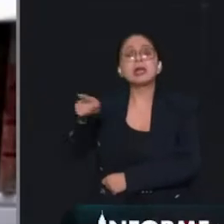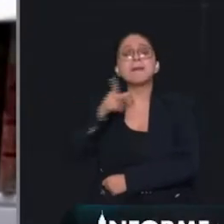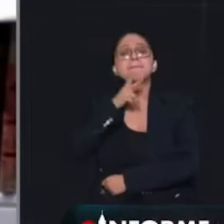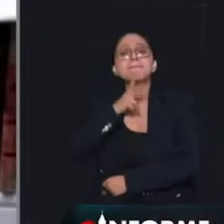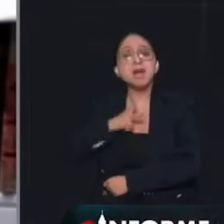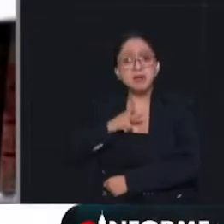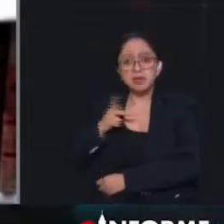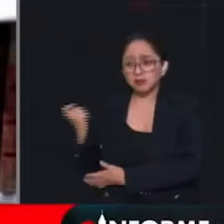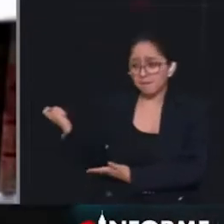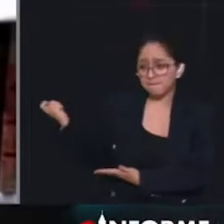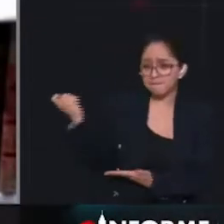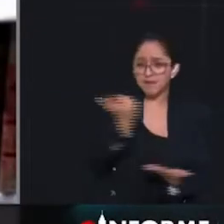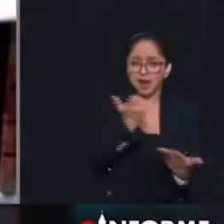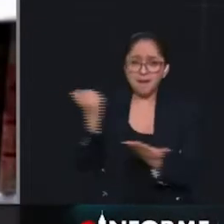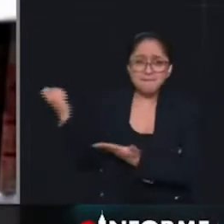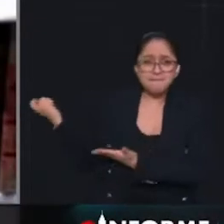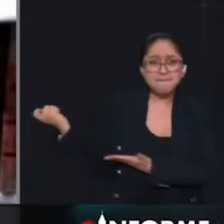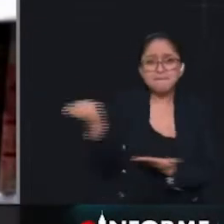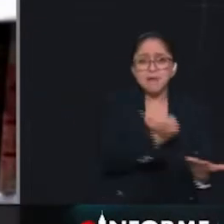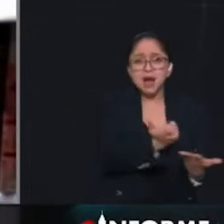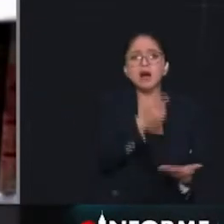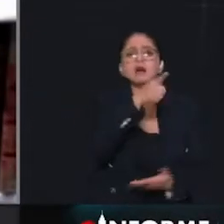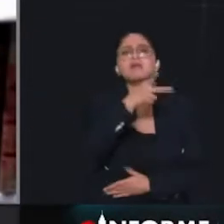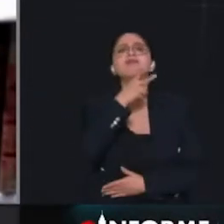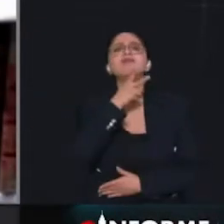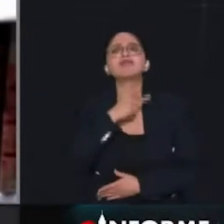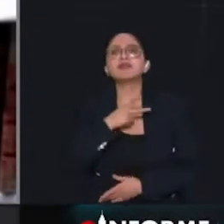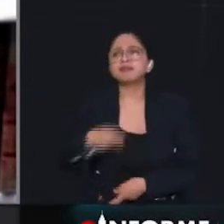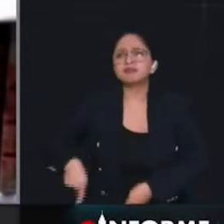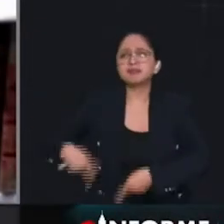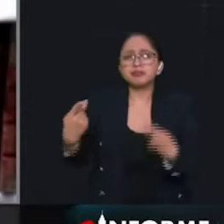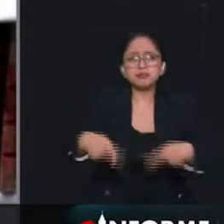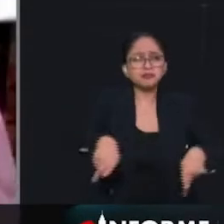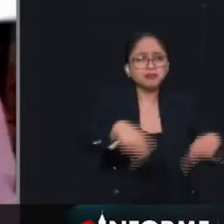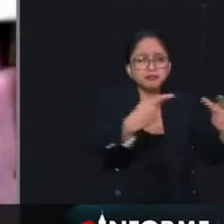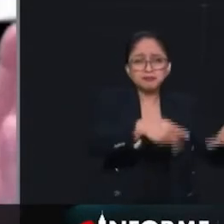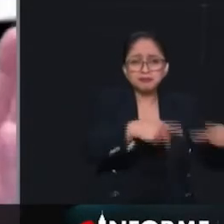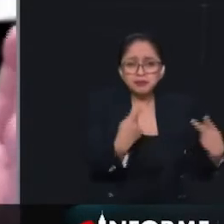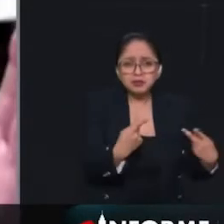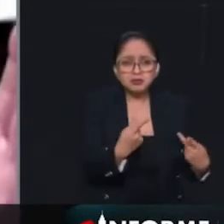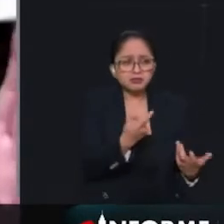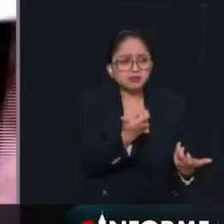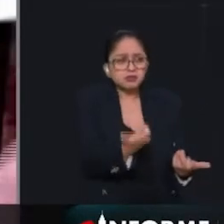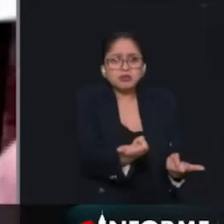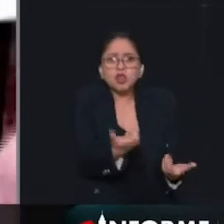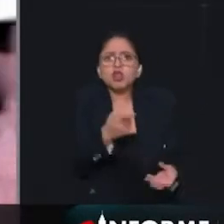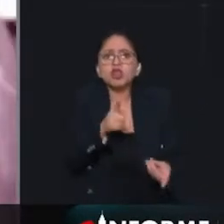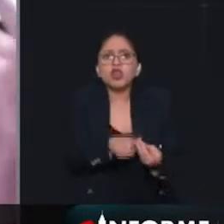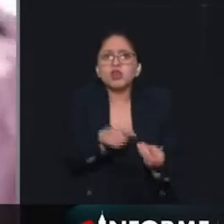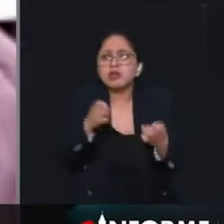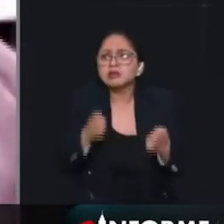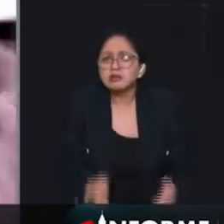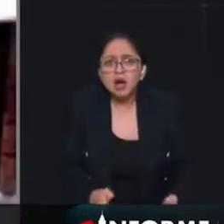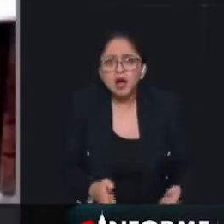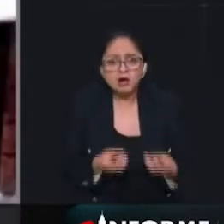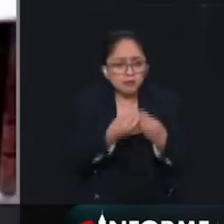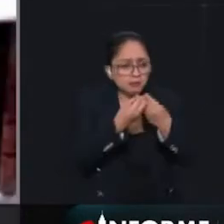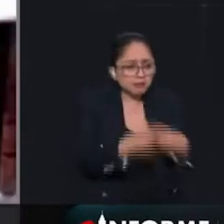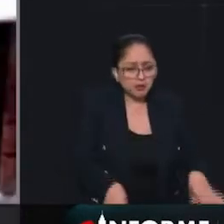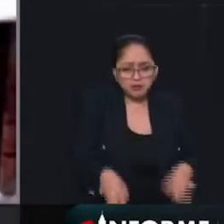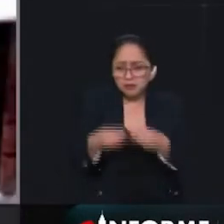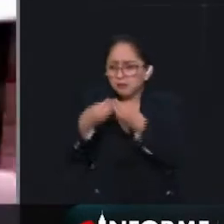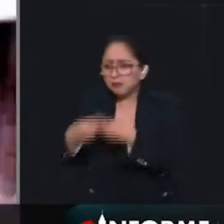recibió ingresos extraordinarios por concepto del petróleo y todo eso se fue a la nada, desapareció, se metió a gasto